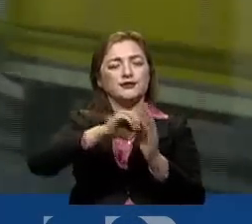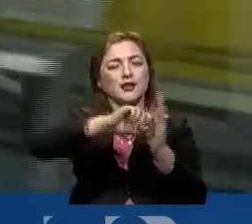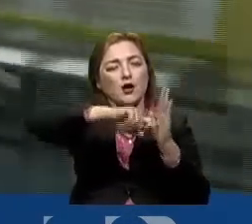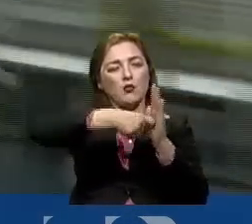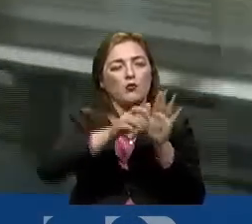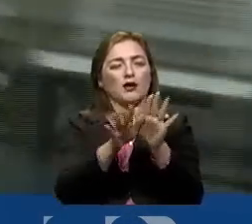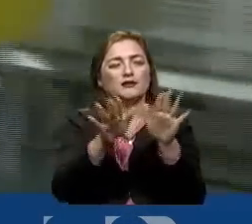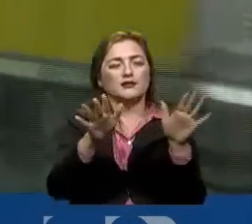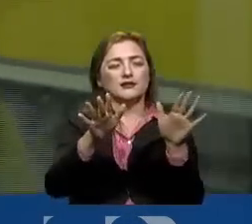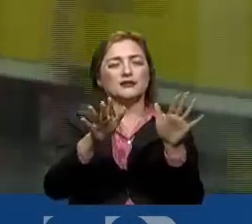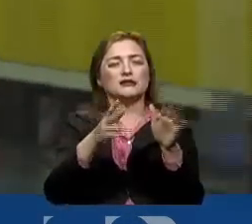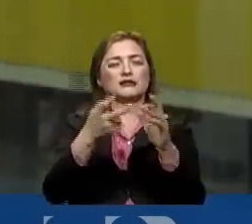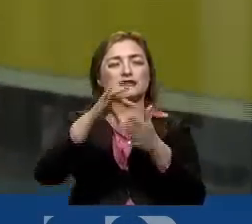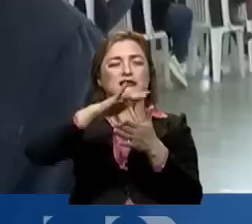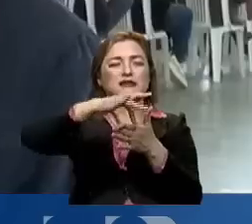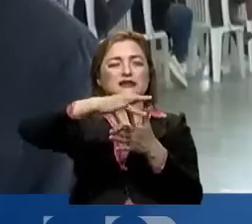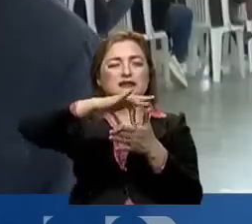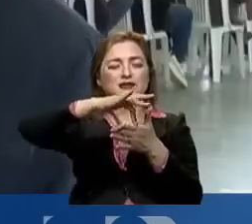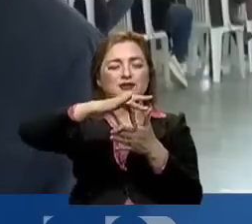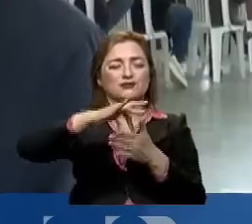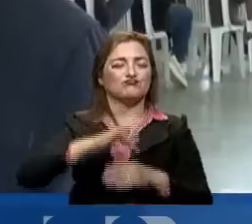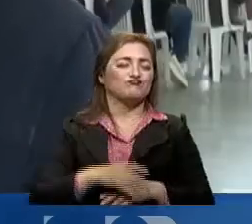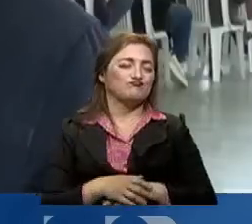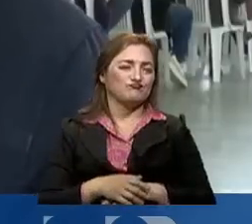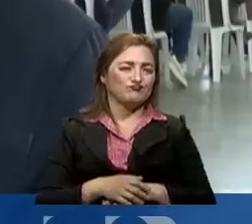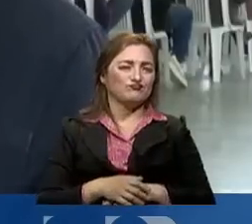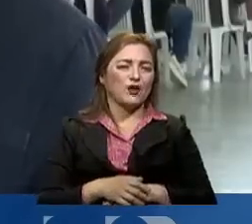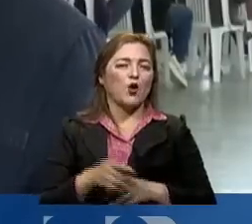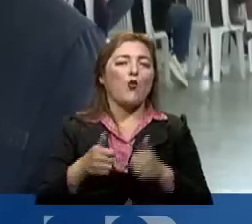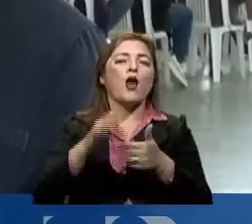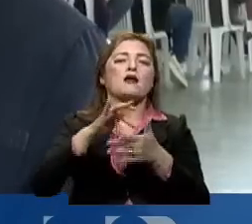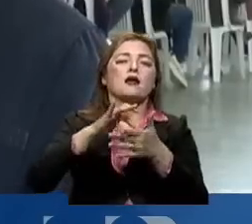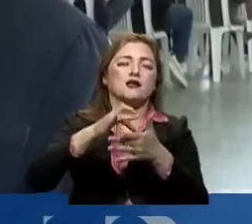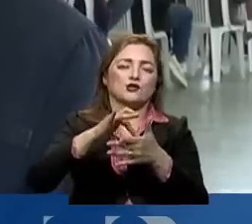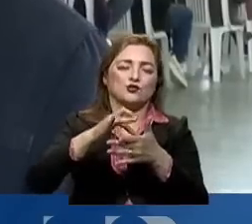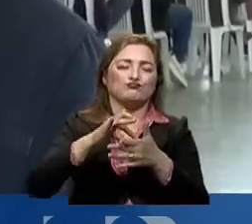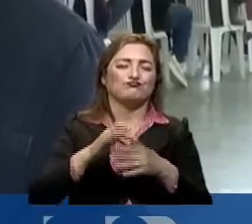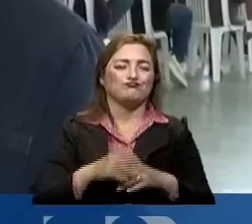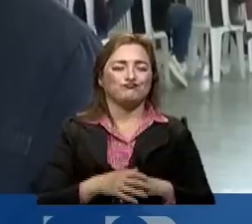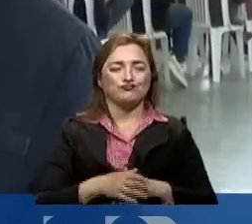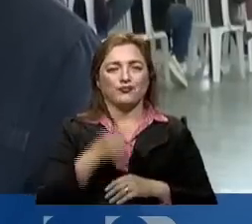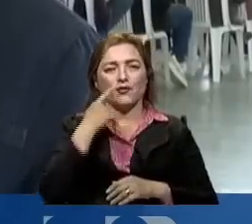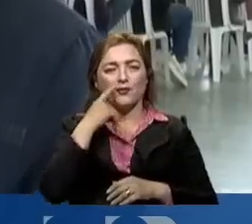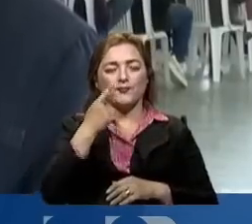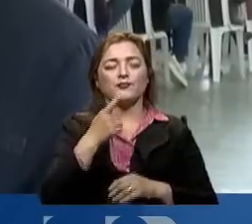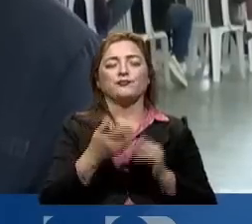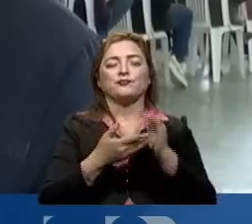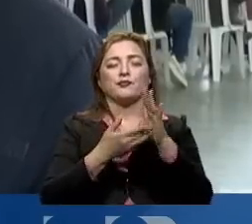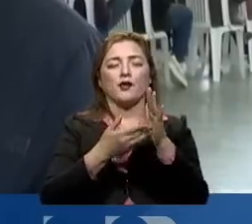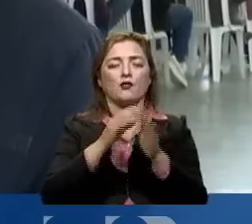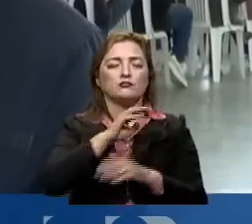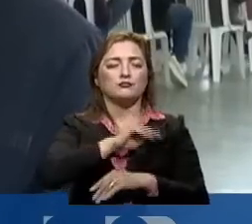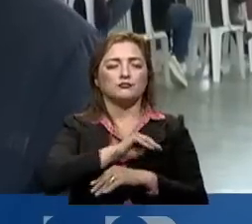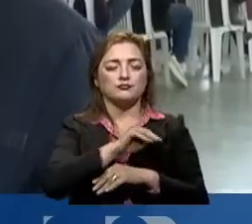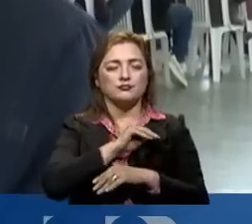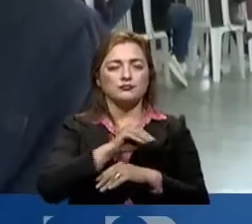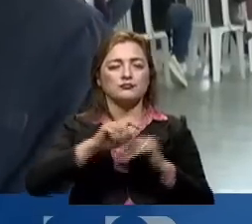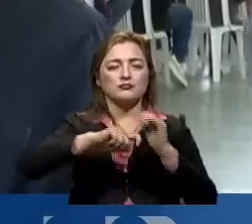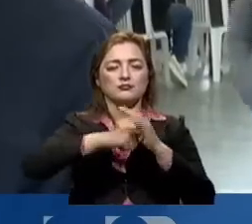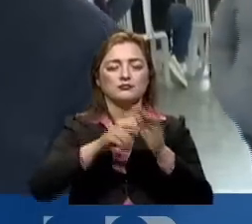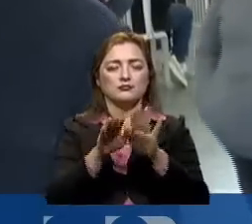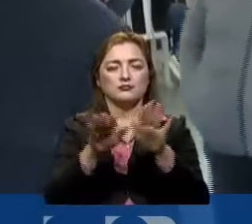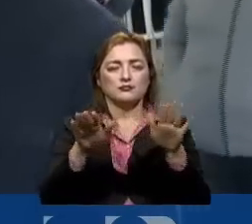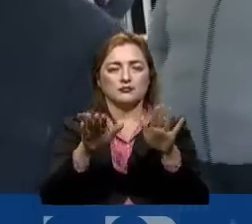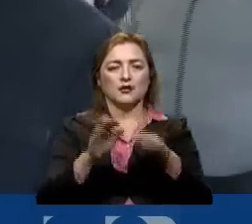póliza global, hay ciertos riesgos. Tenemos que tener ser muy sigilosos respecto a las coberturas y sobre todo